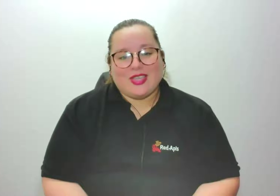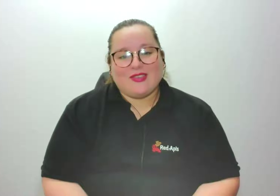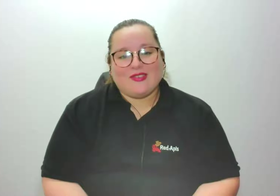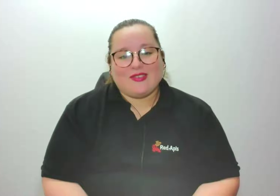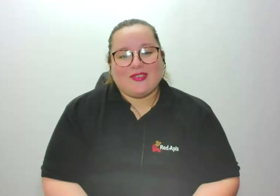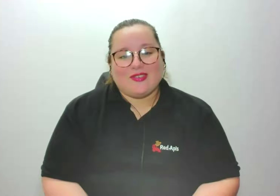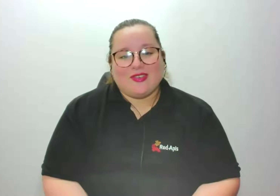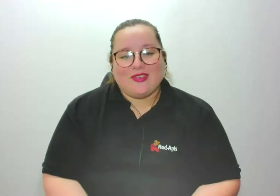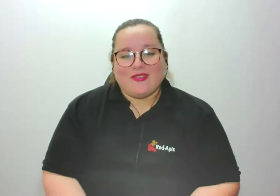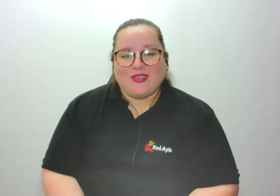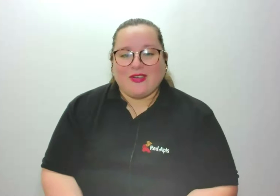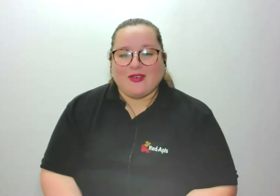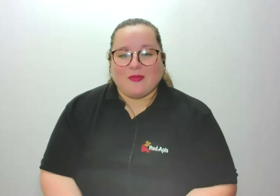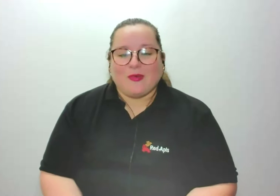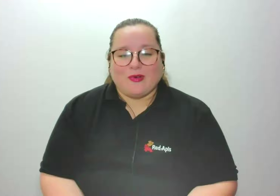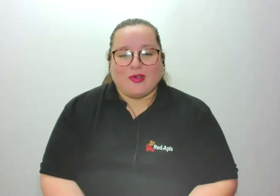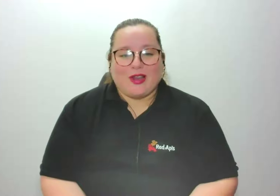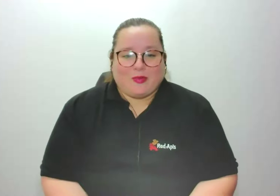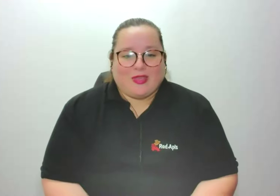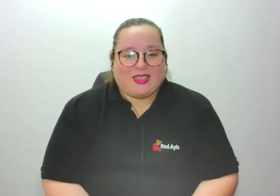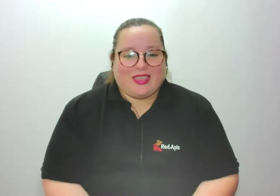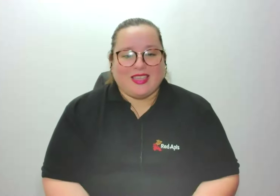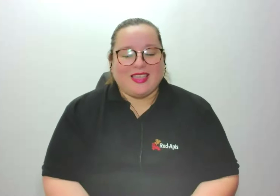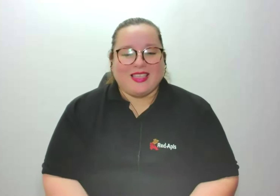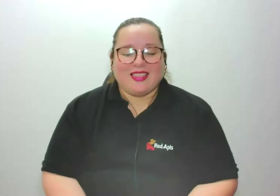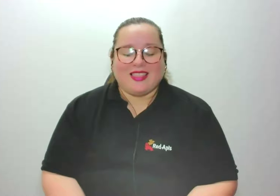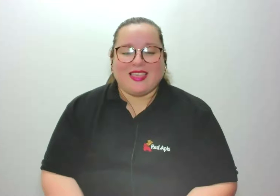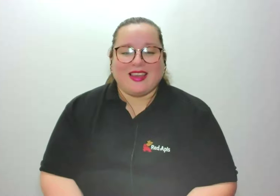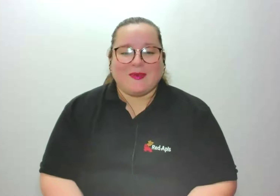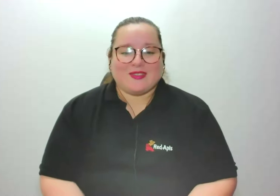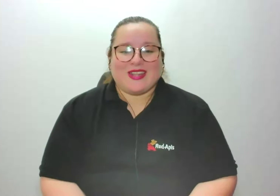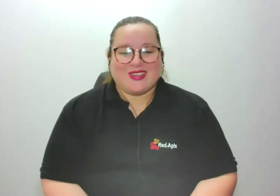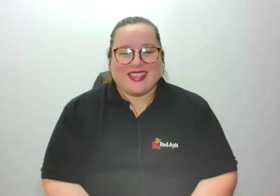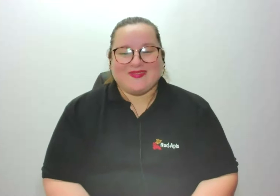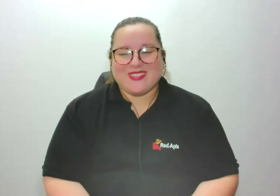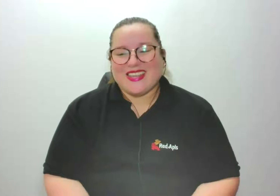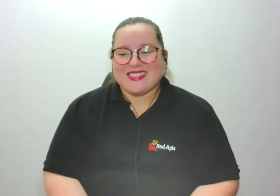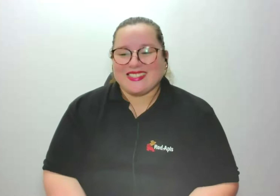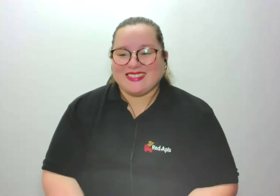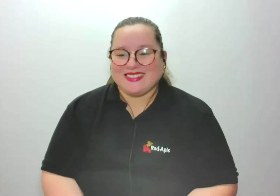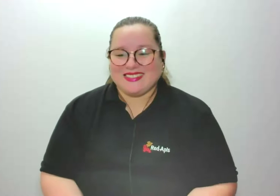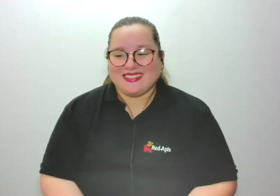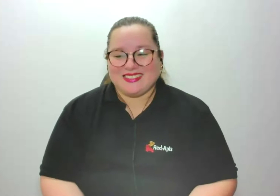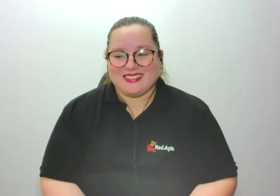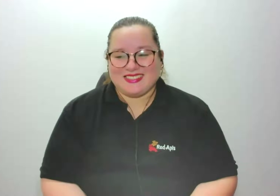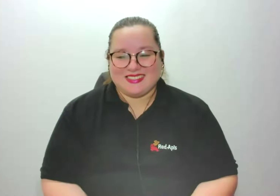Eso es lo que yo veo como el poder de la persona sorda. Muchas gracias.